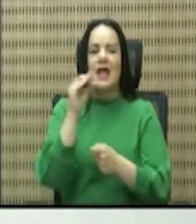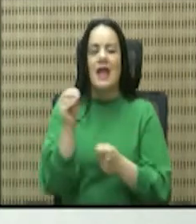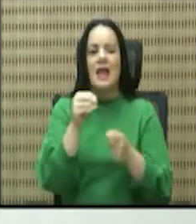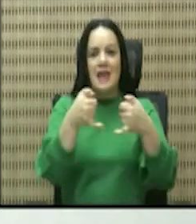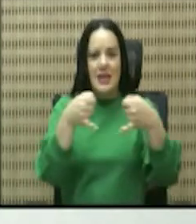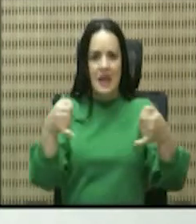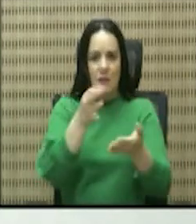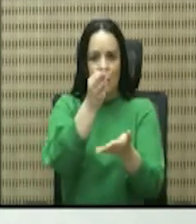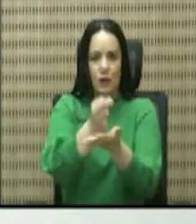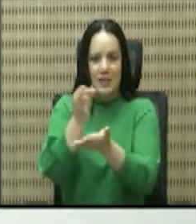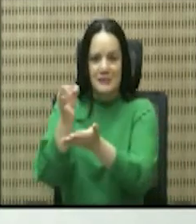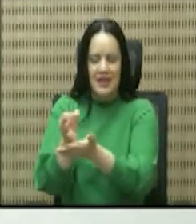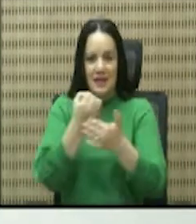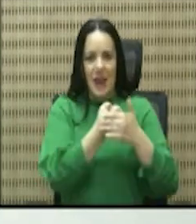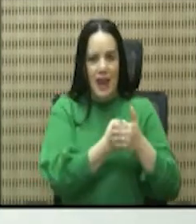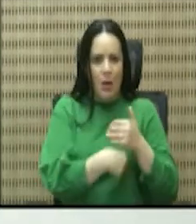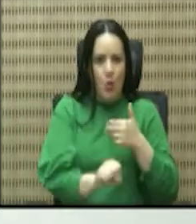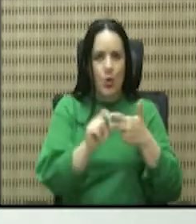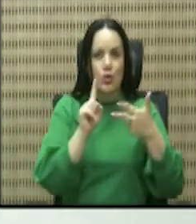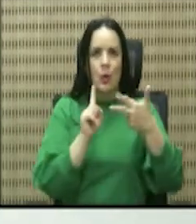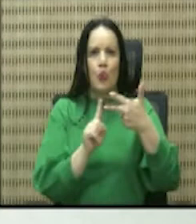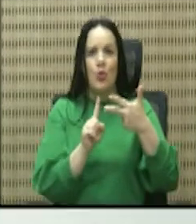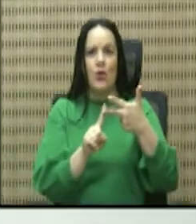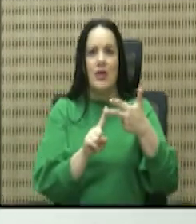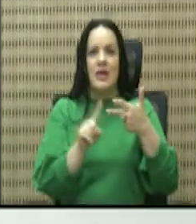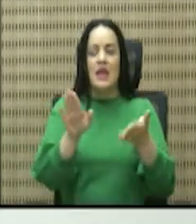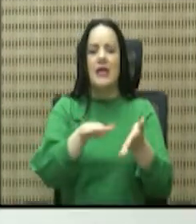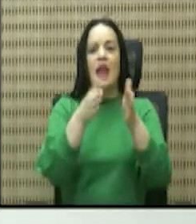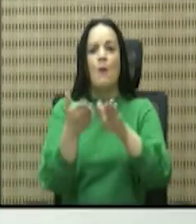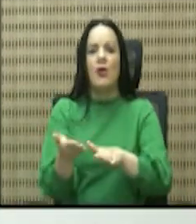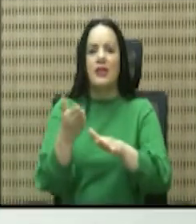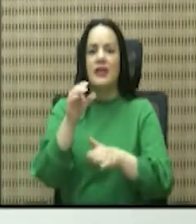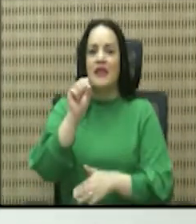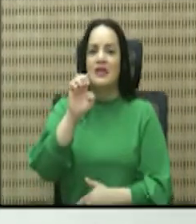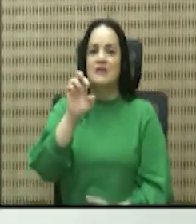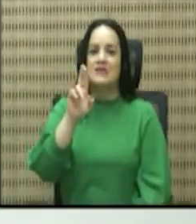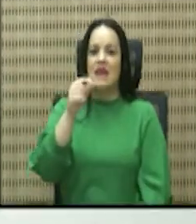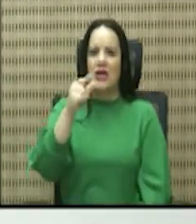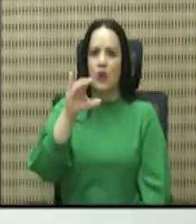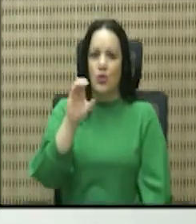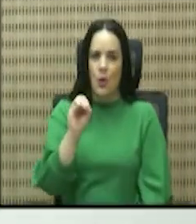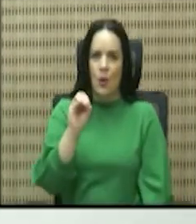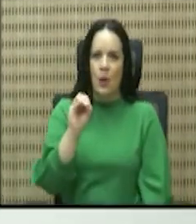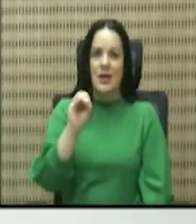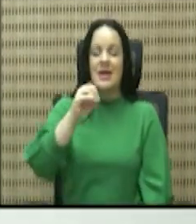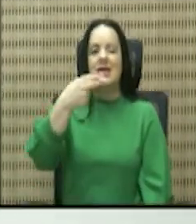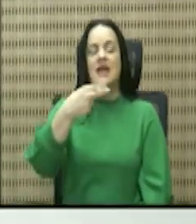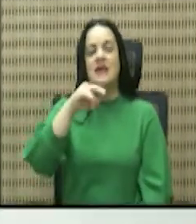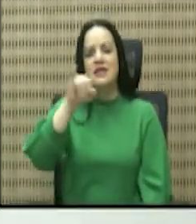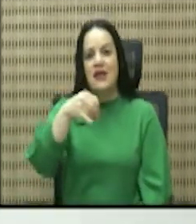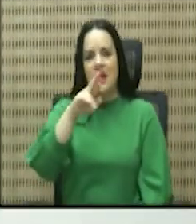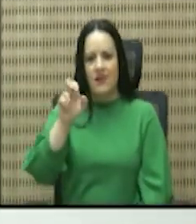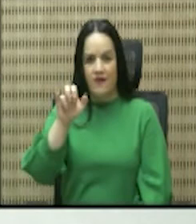el aborto y la muerte de sergio y de jerry rivera y de pablo